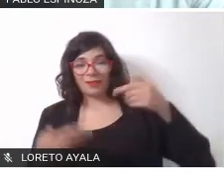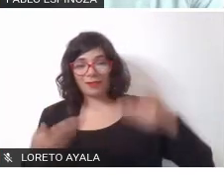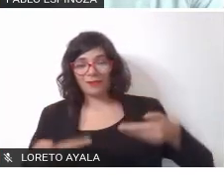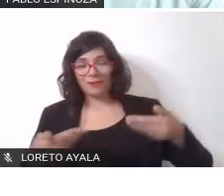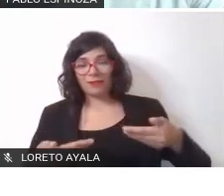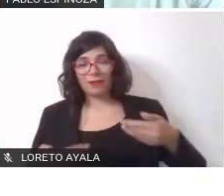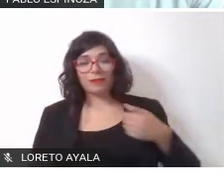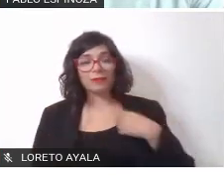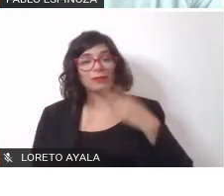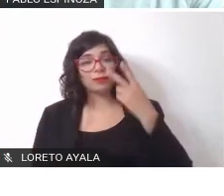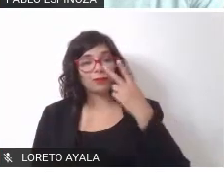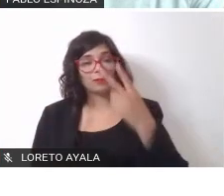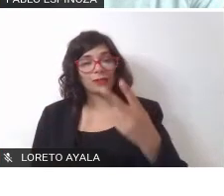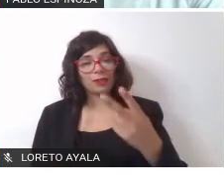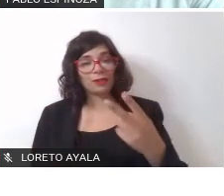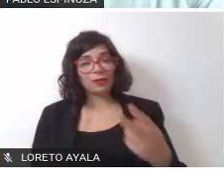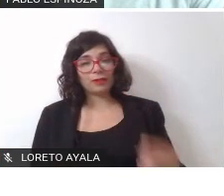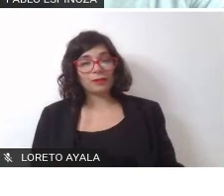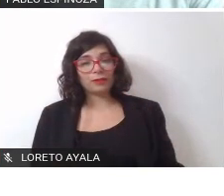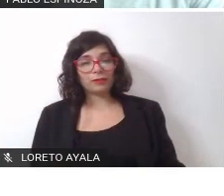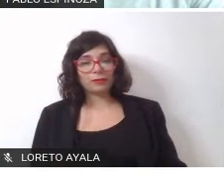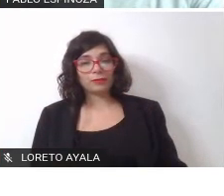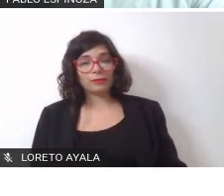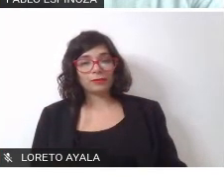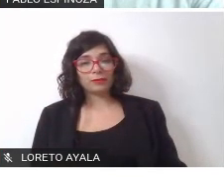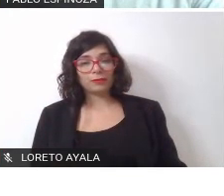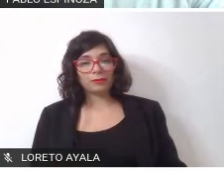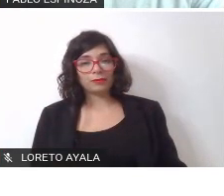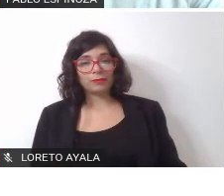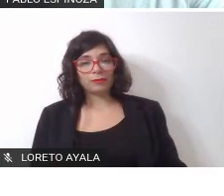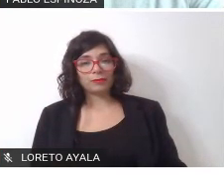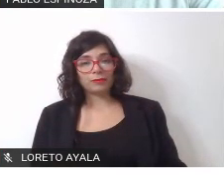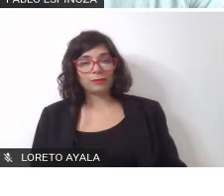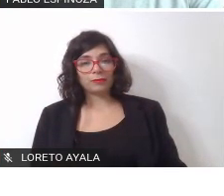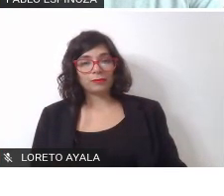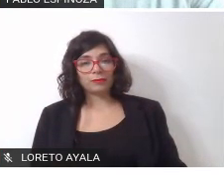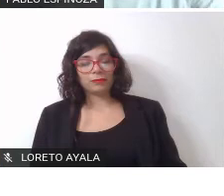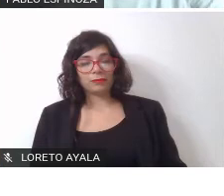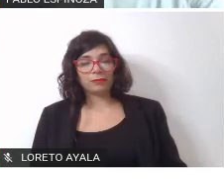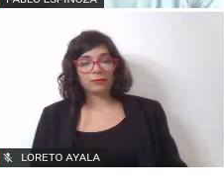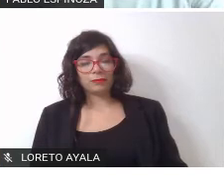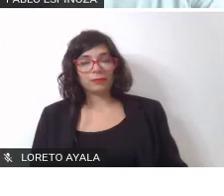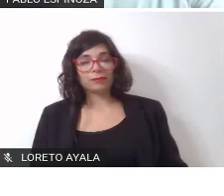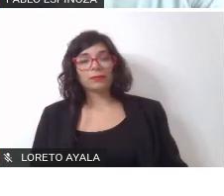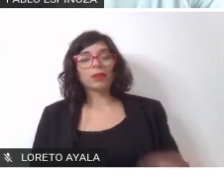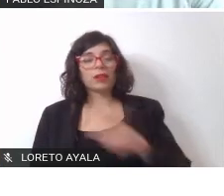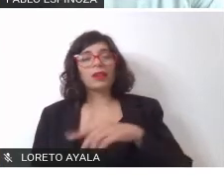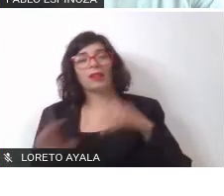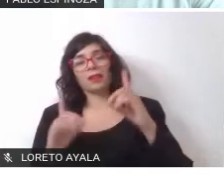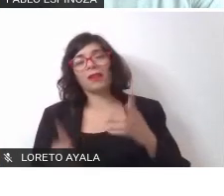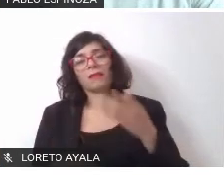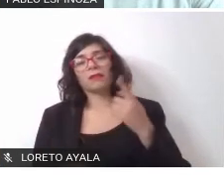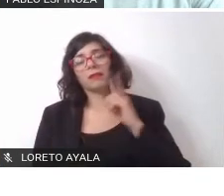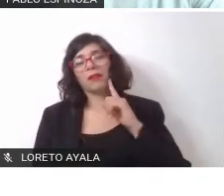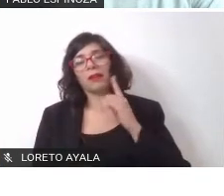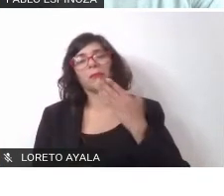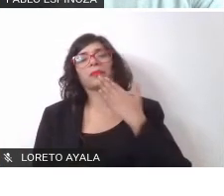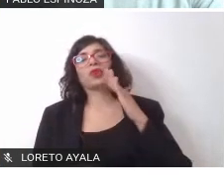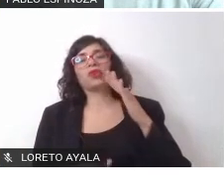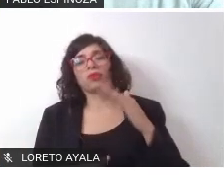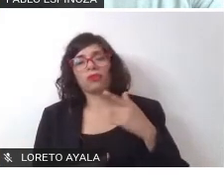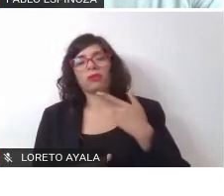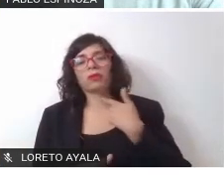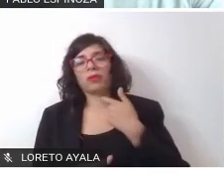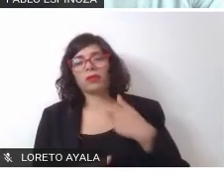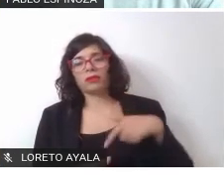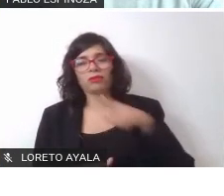digo, disculpen, los alumnos de ayer y los de hoy se merecen lo mejor de cada uno de nosotros.